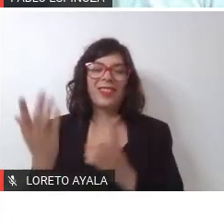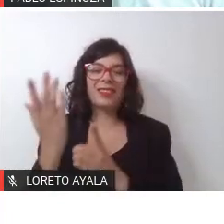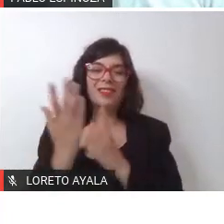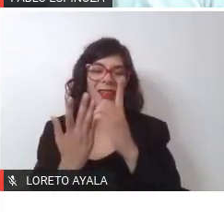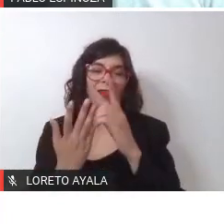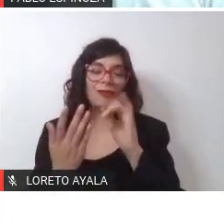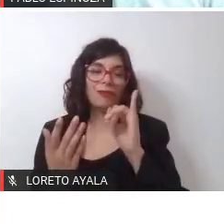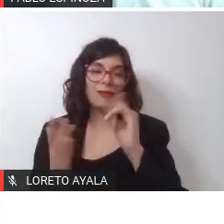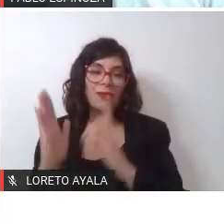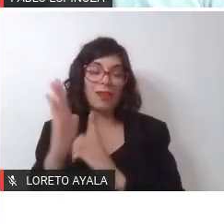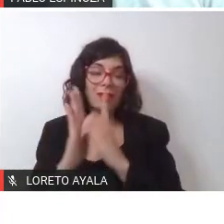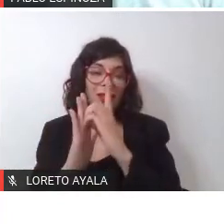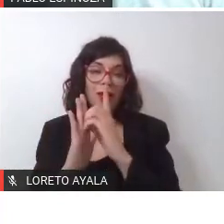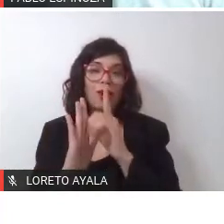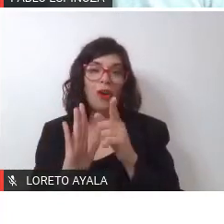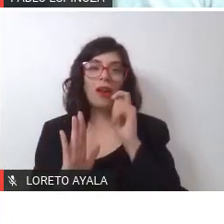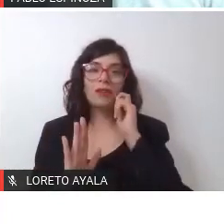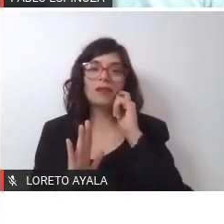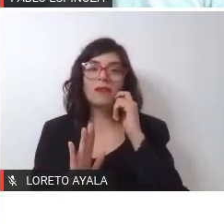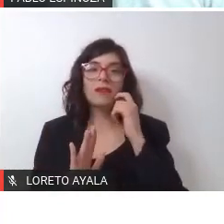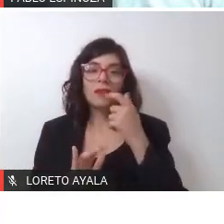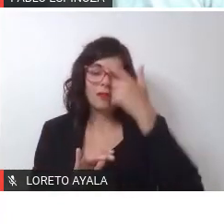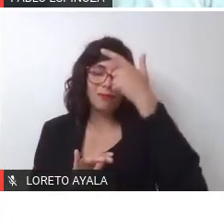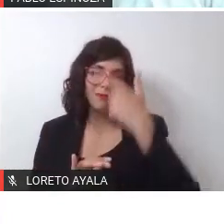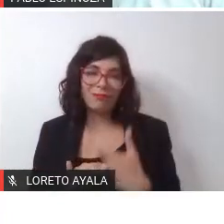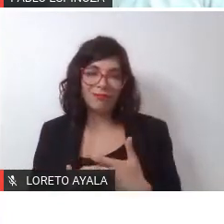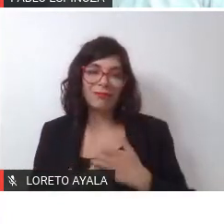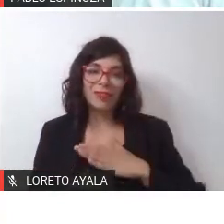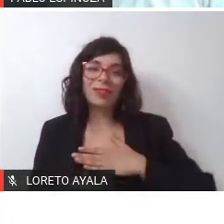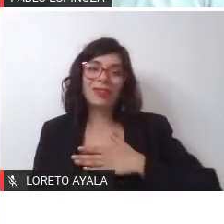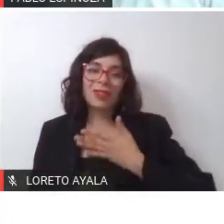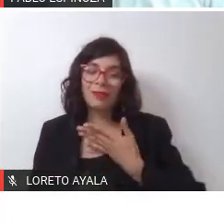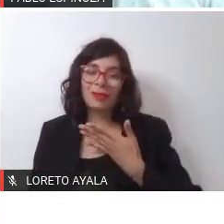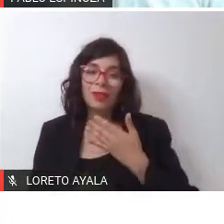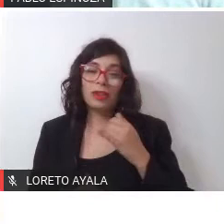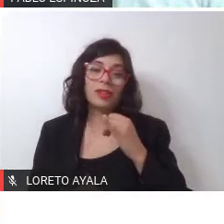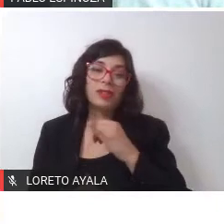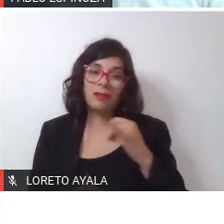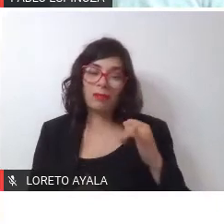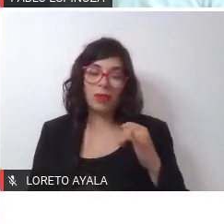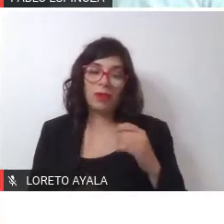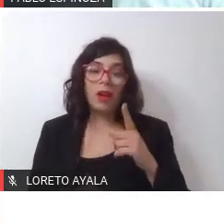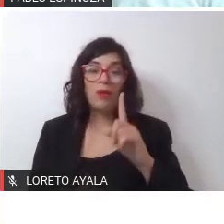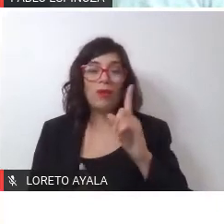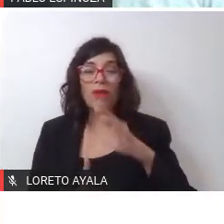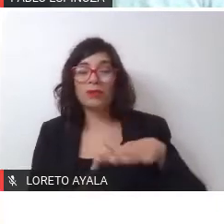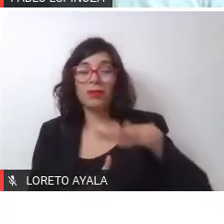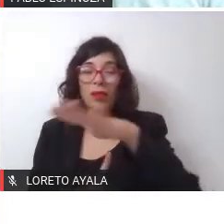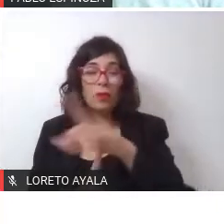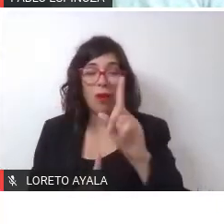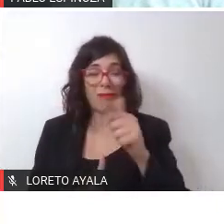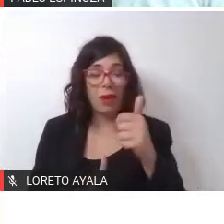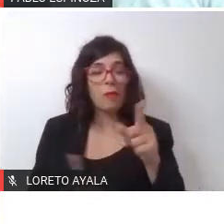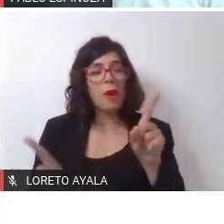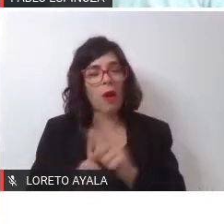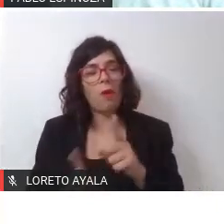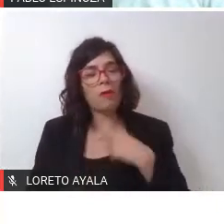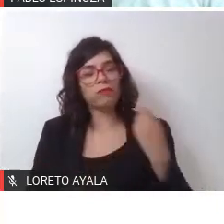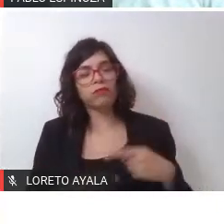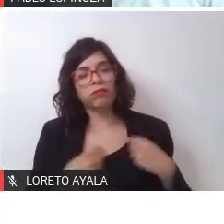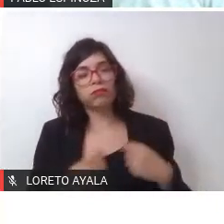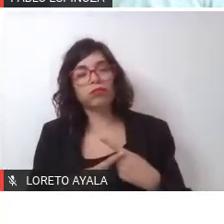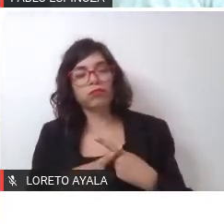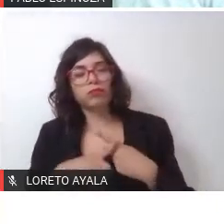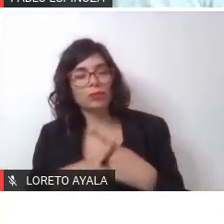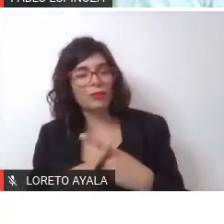con el querer lo que se hace y entregar lo mejor de sí. No siempre en las mejores condiciones, hay que decirlo, pero siempre con la mayor